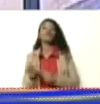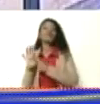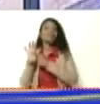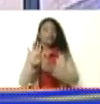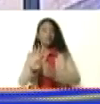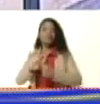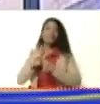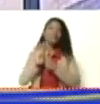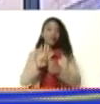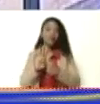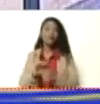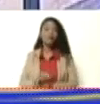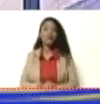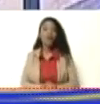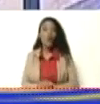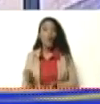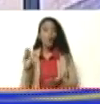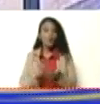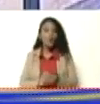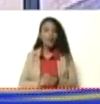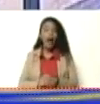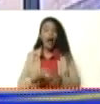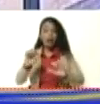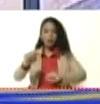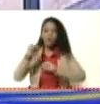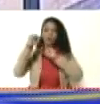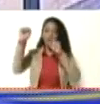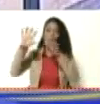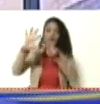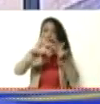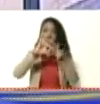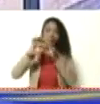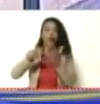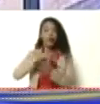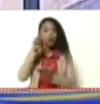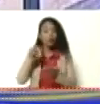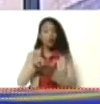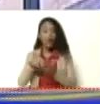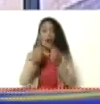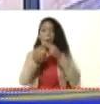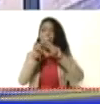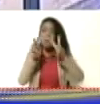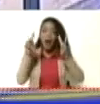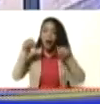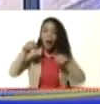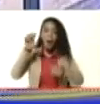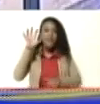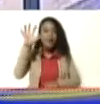vez, hasta que triunfó la unión nacional, hasta que triunfó la paz del país.